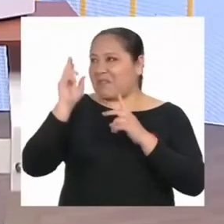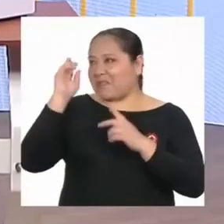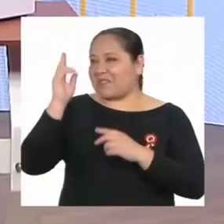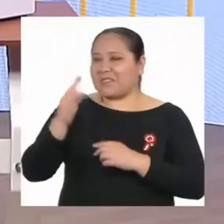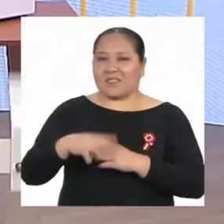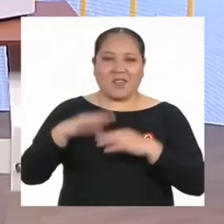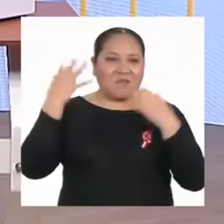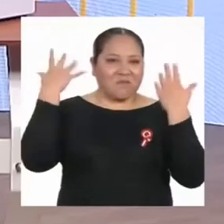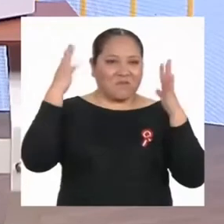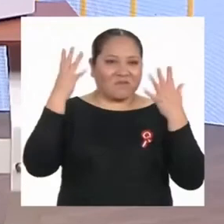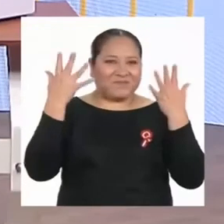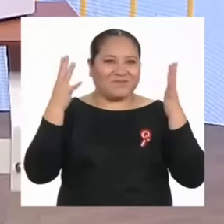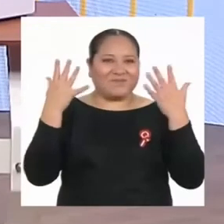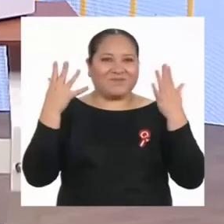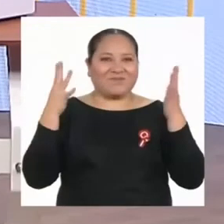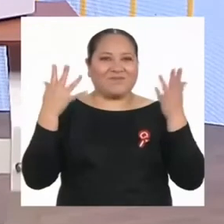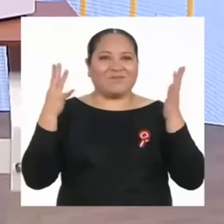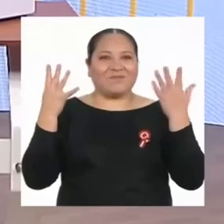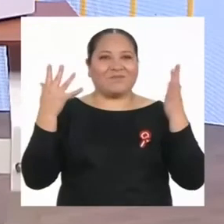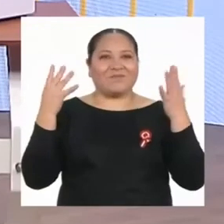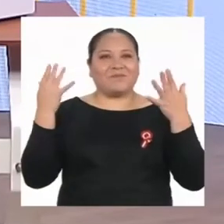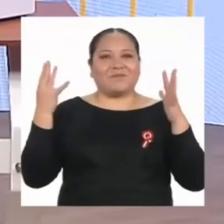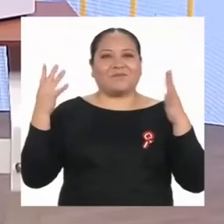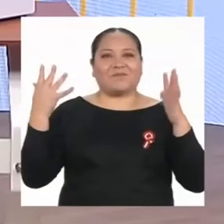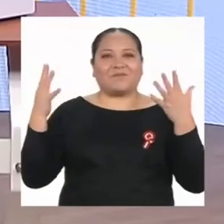aplauso!